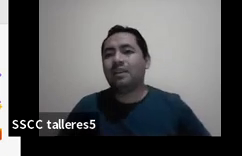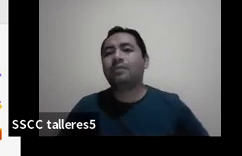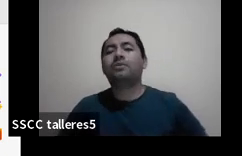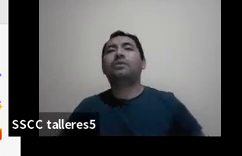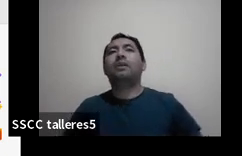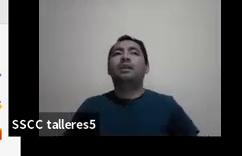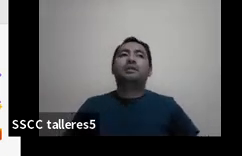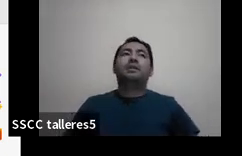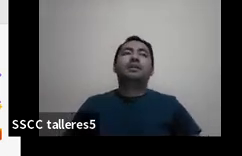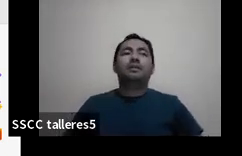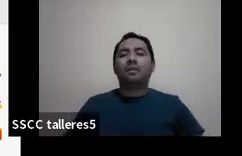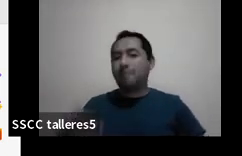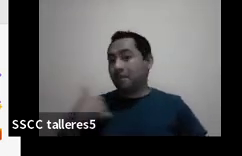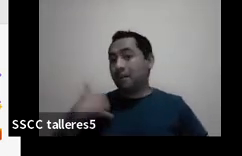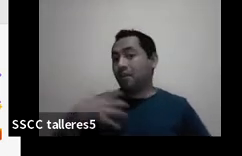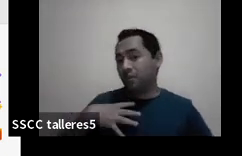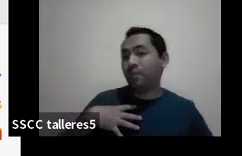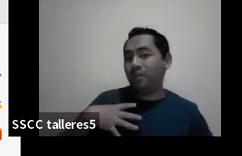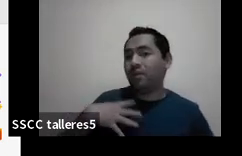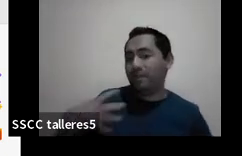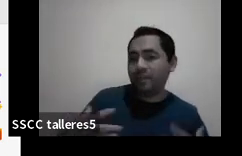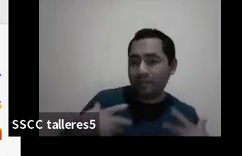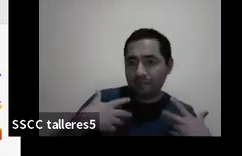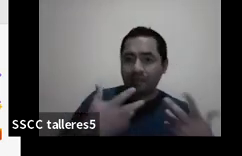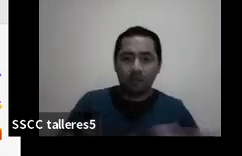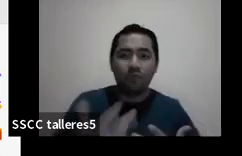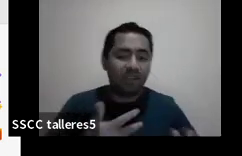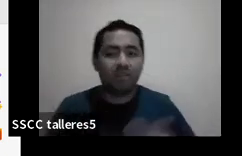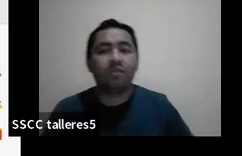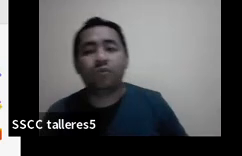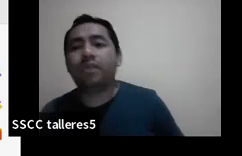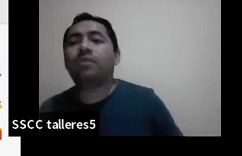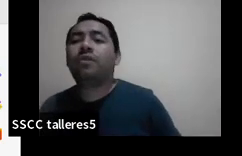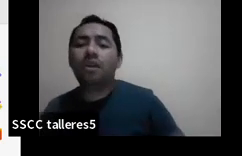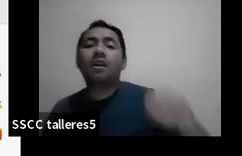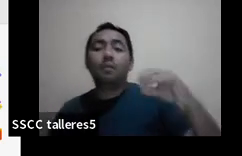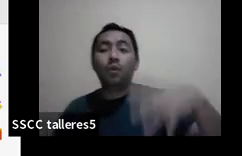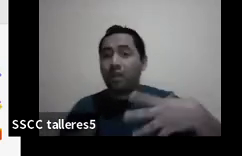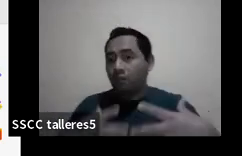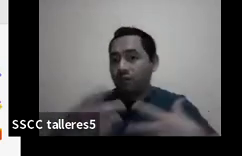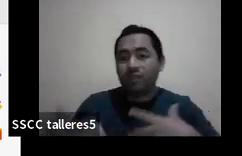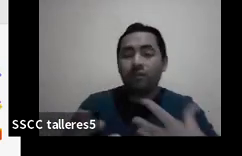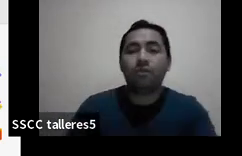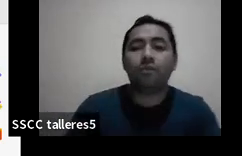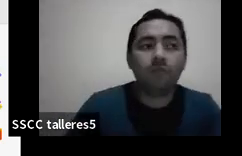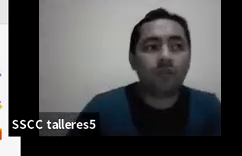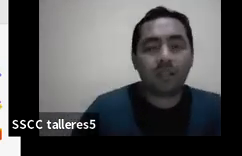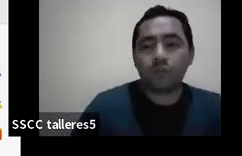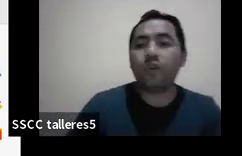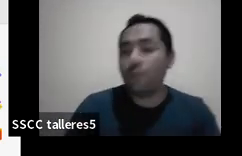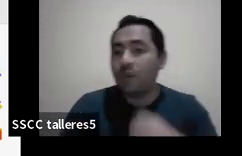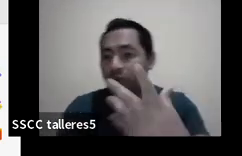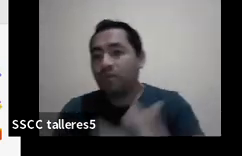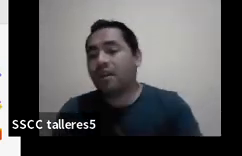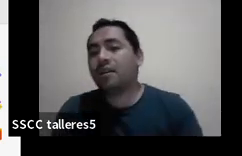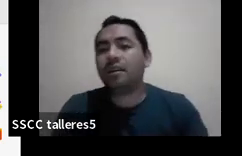más centrados en las que aprenden ellos mismos lengua de señas para comunicarse con su hijo, buscan un centro donde